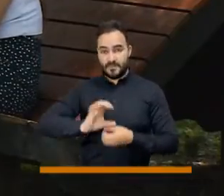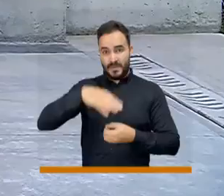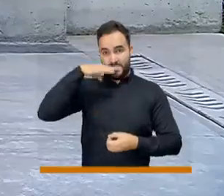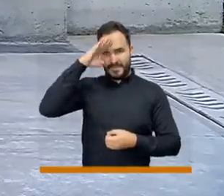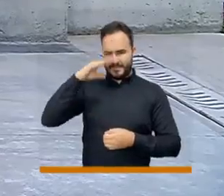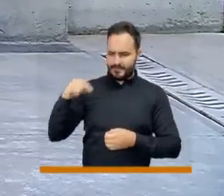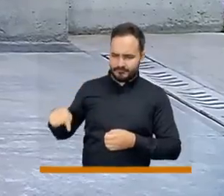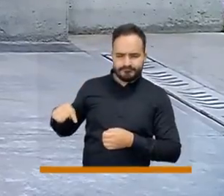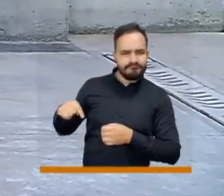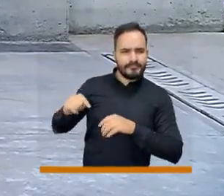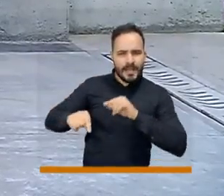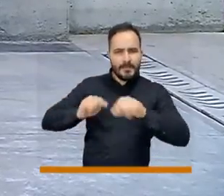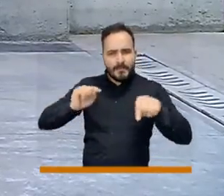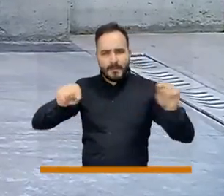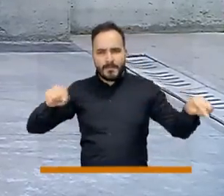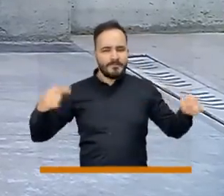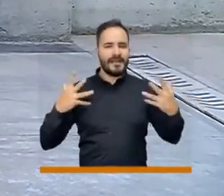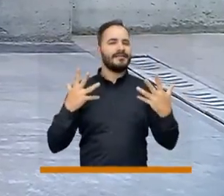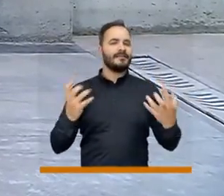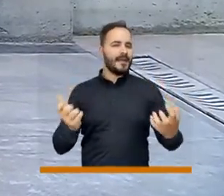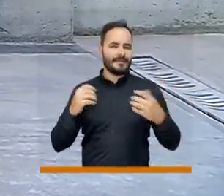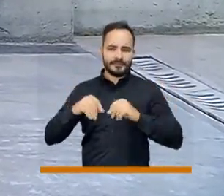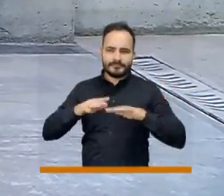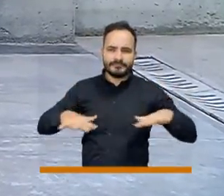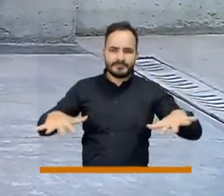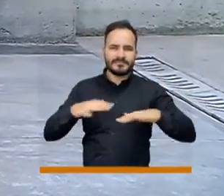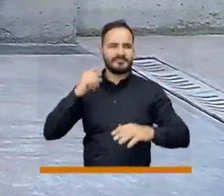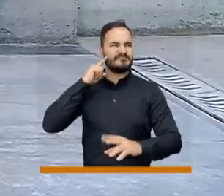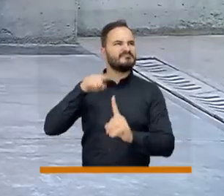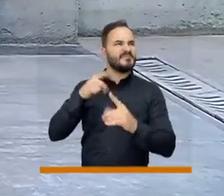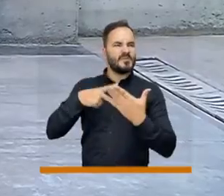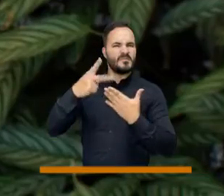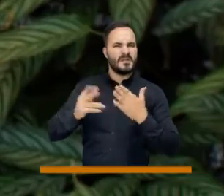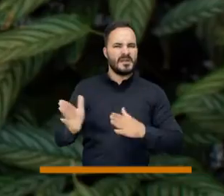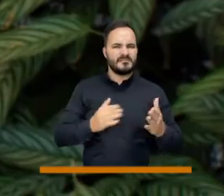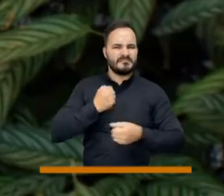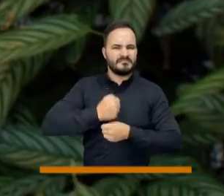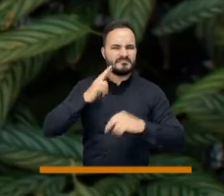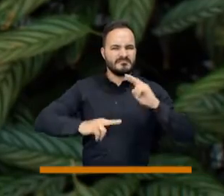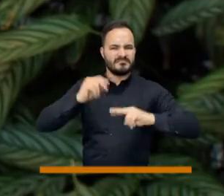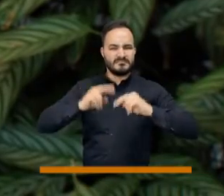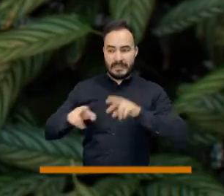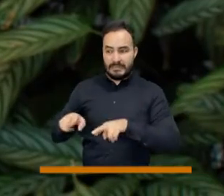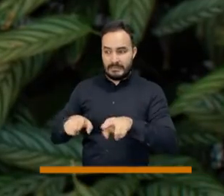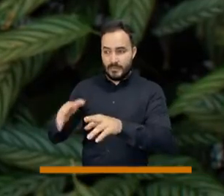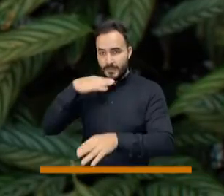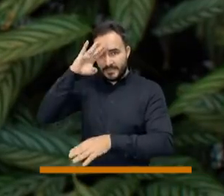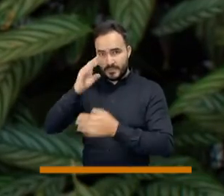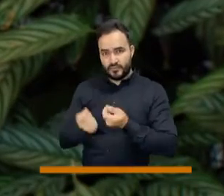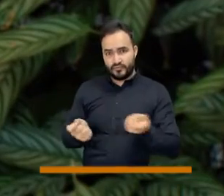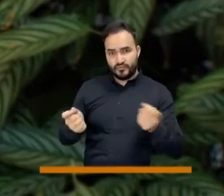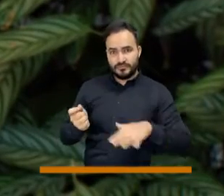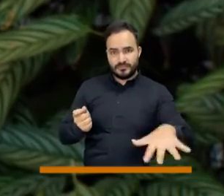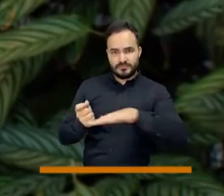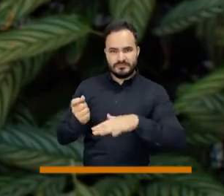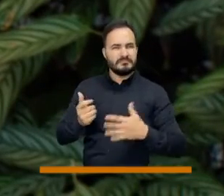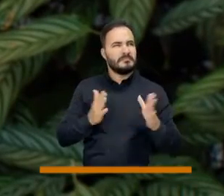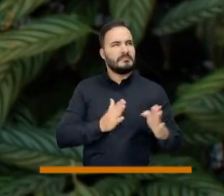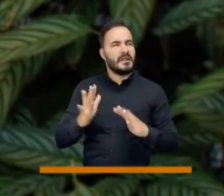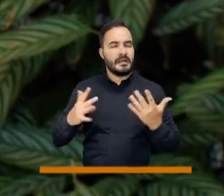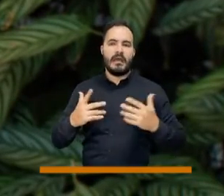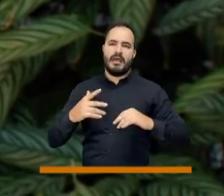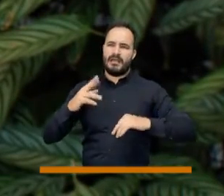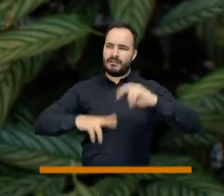uso distinto a las franjas de tierra cercana al río Medellín. Una decisión que se toma desde el plan